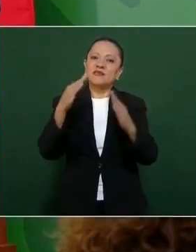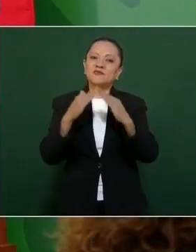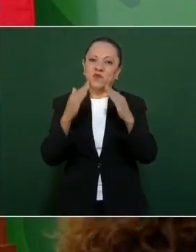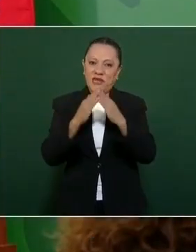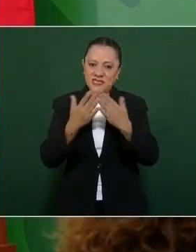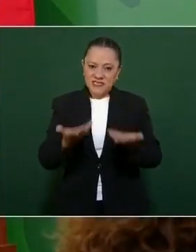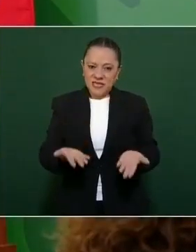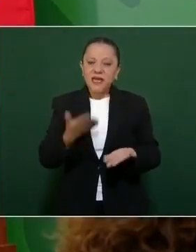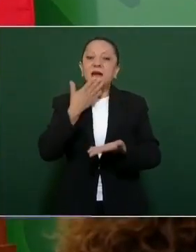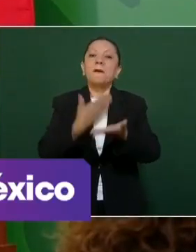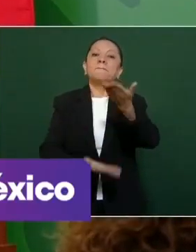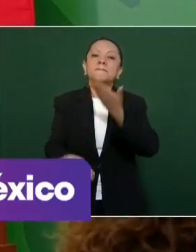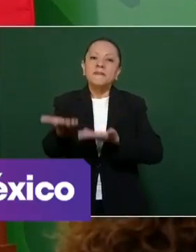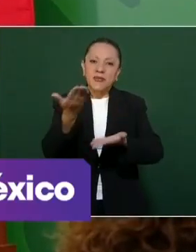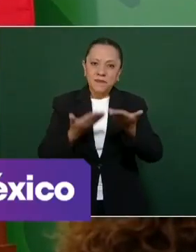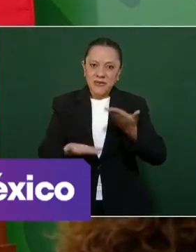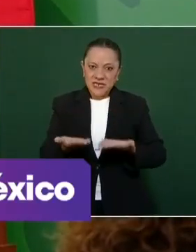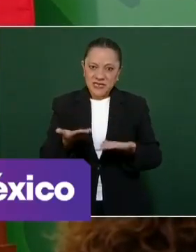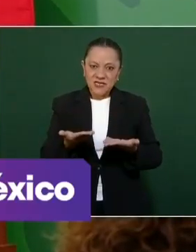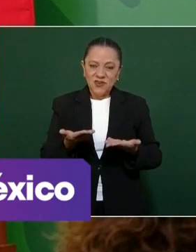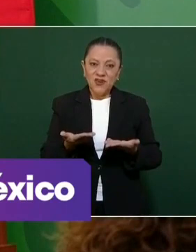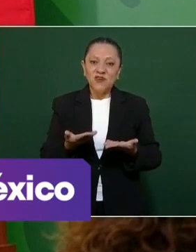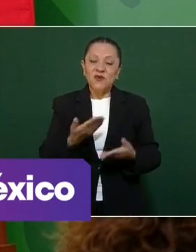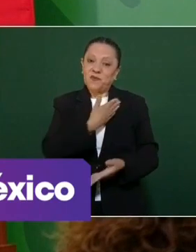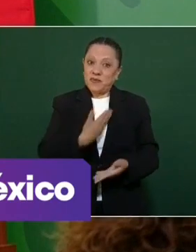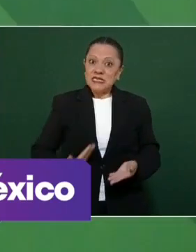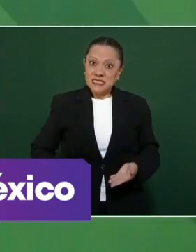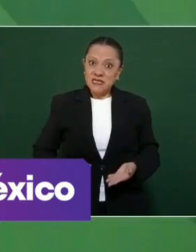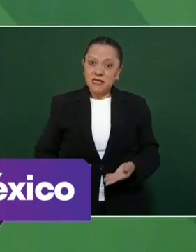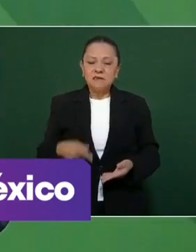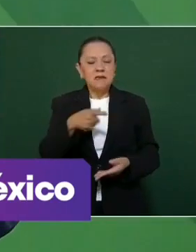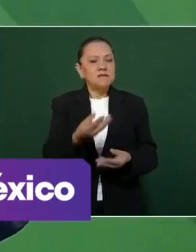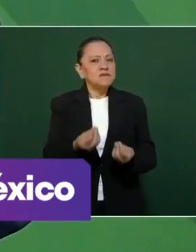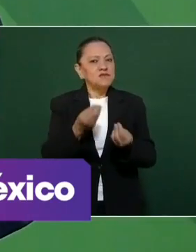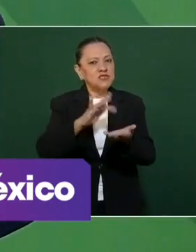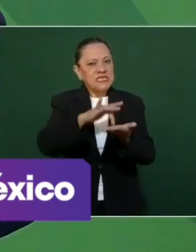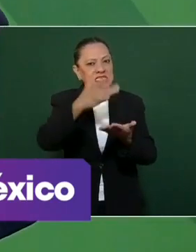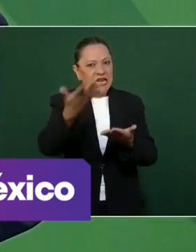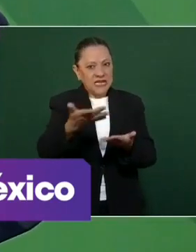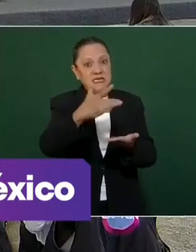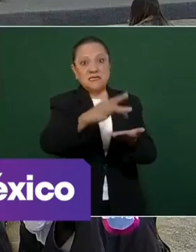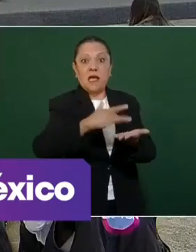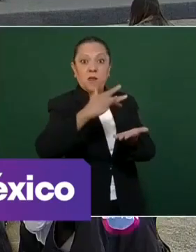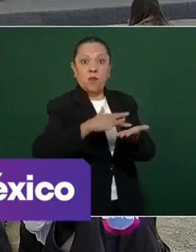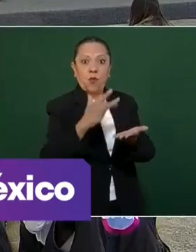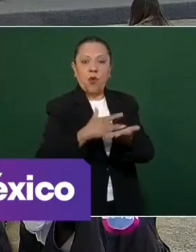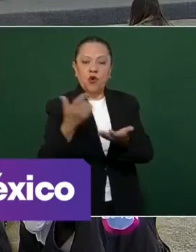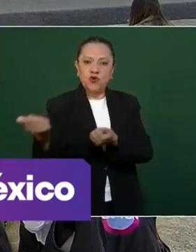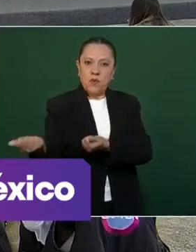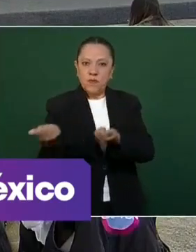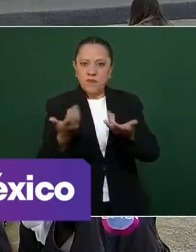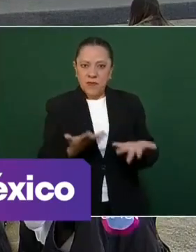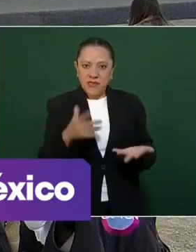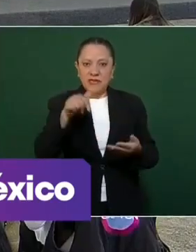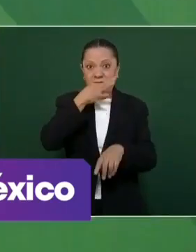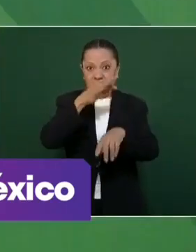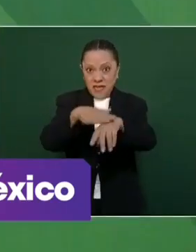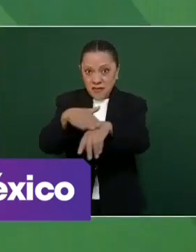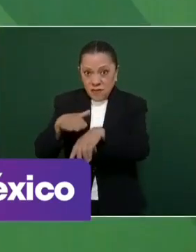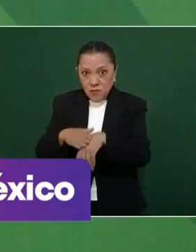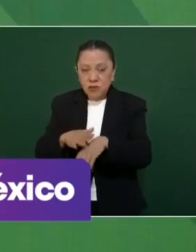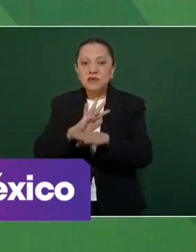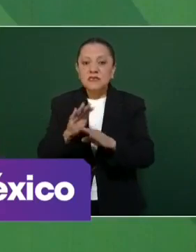que el respaldo del presidente ha sido fundamental para que la entidad avance en materia de salud educación y seguridad lópez obrador reiteró que el mandatario